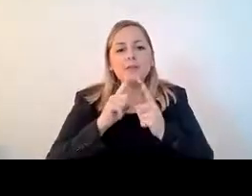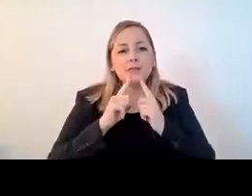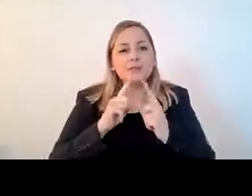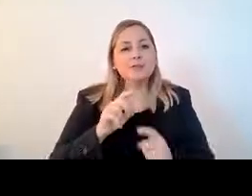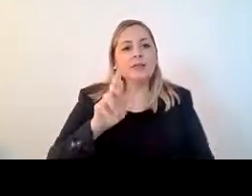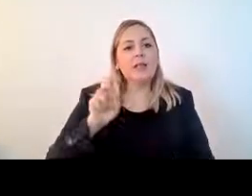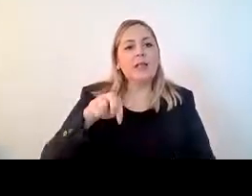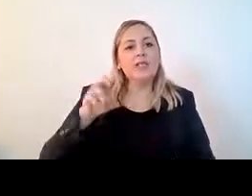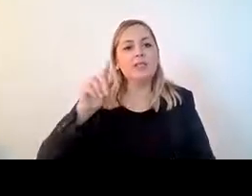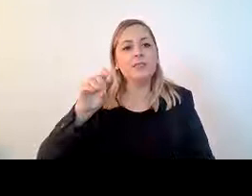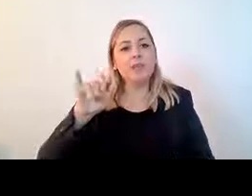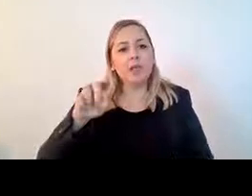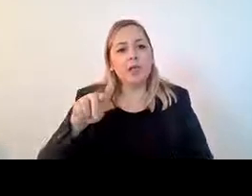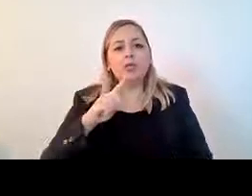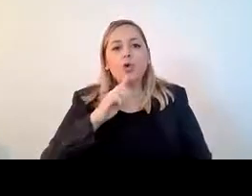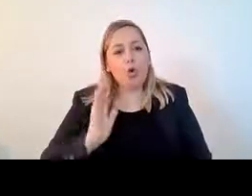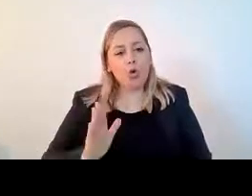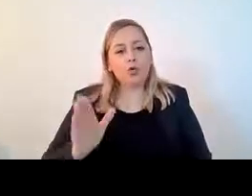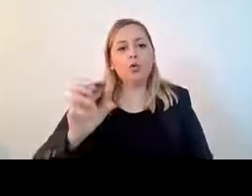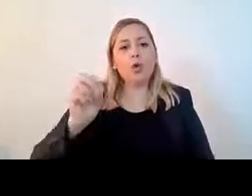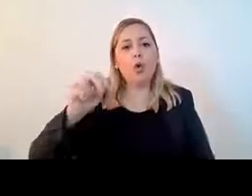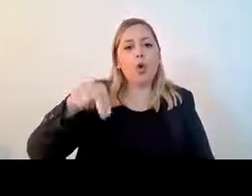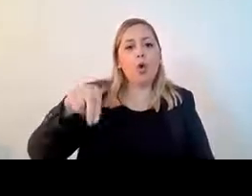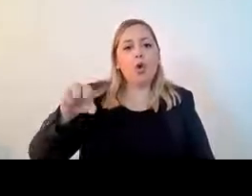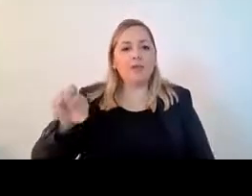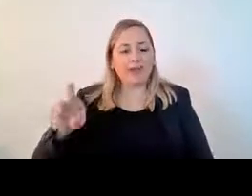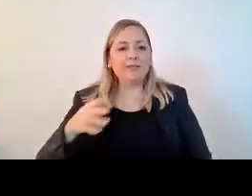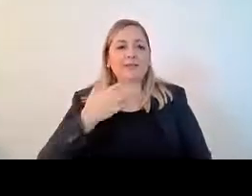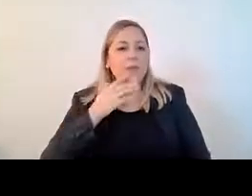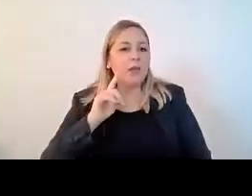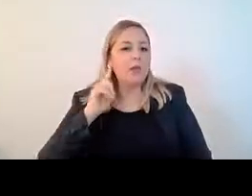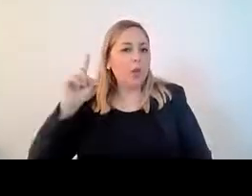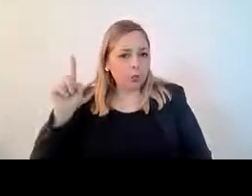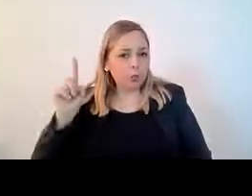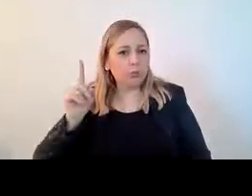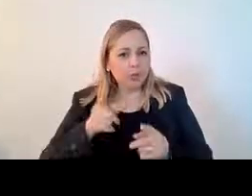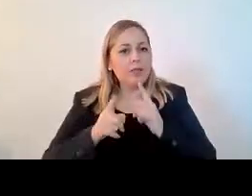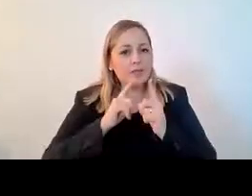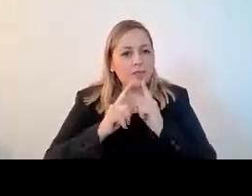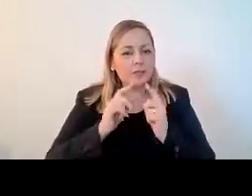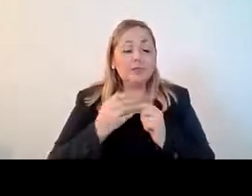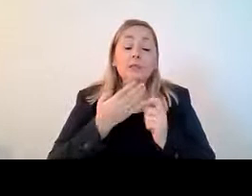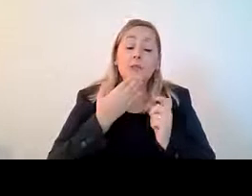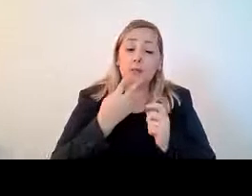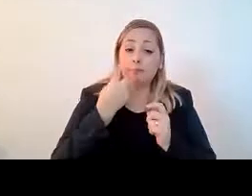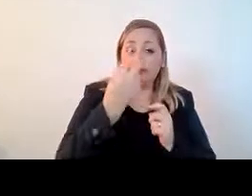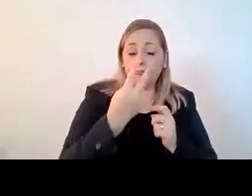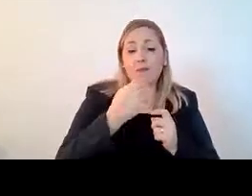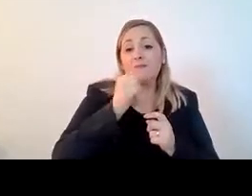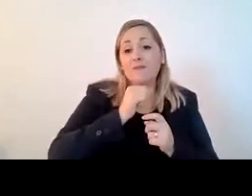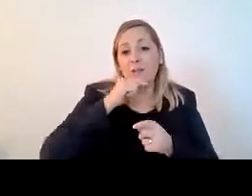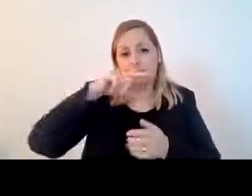y visuales, aun cuando las versiones auditivas no estarían todavía estandarizadas en el